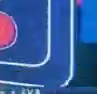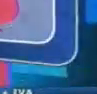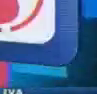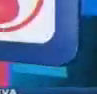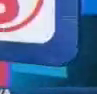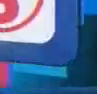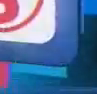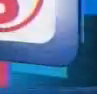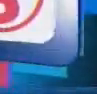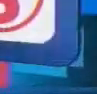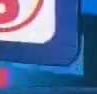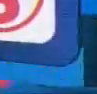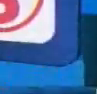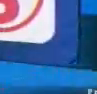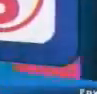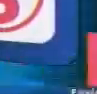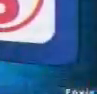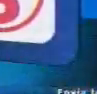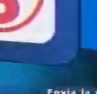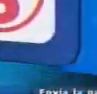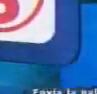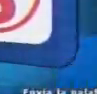Bienestar.